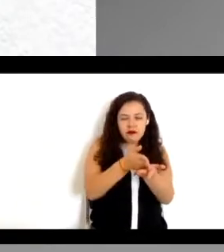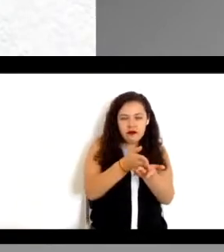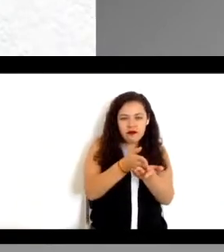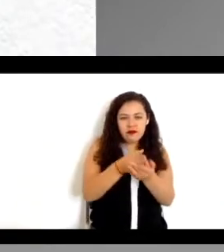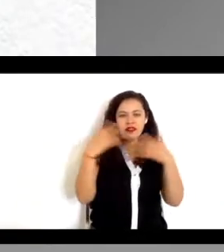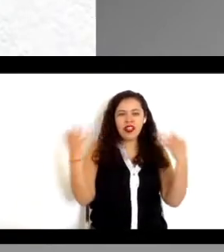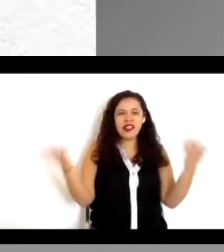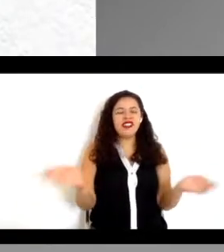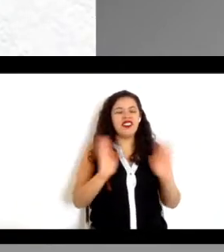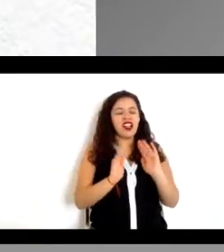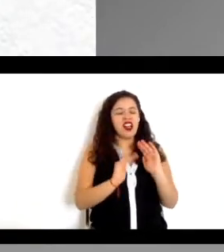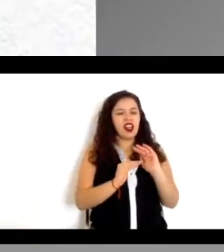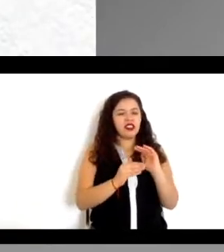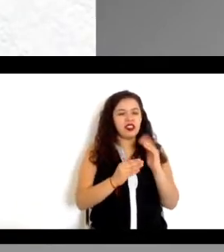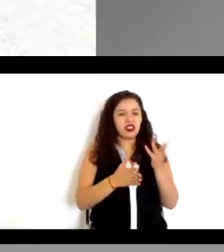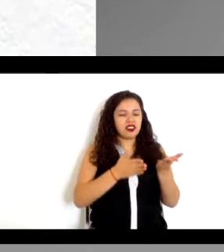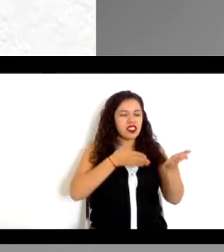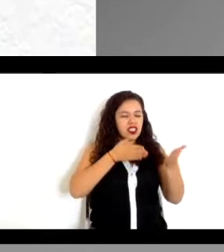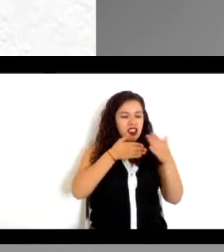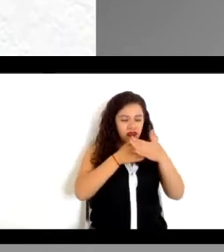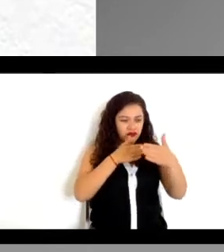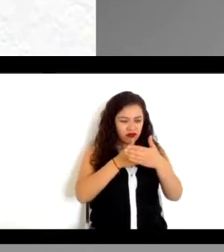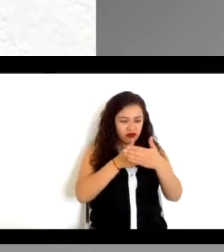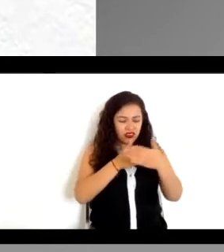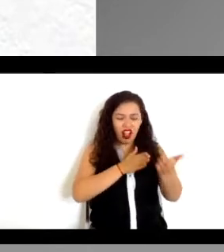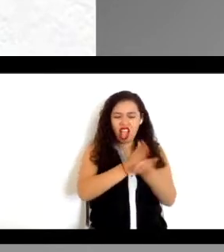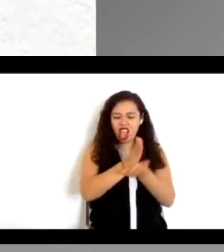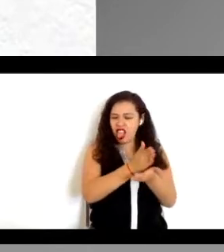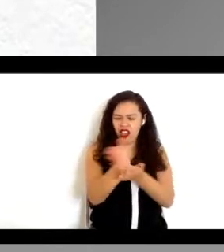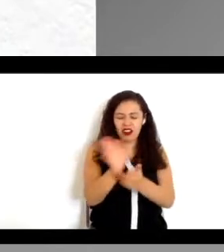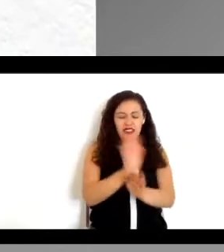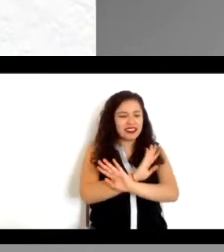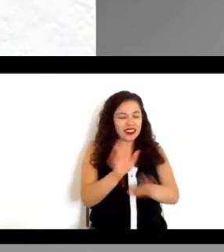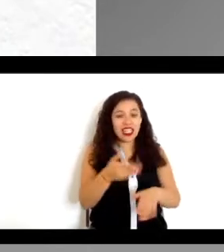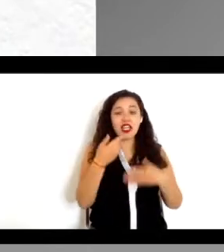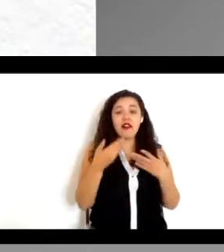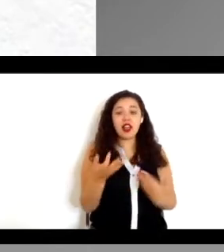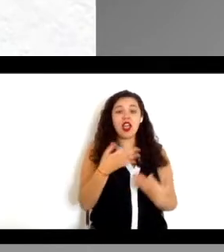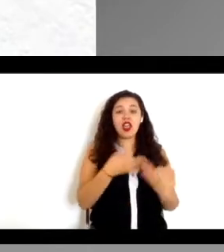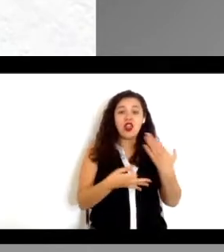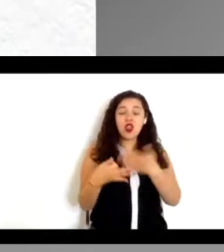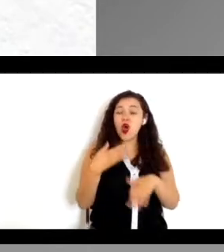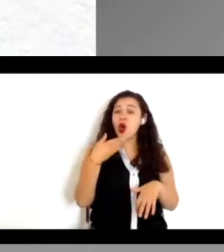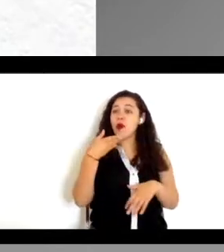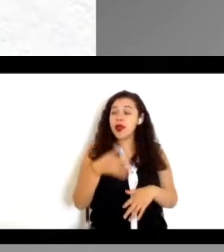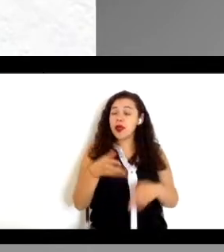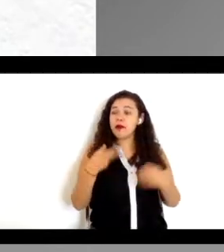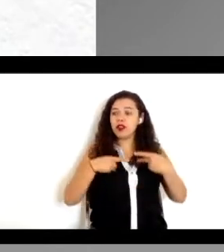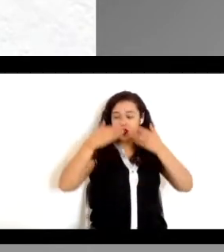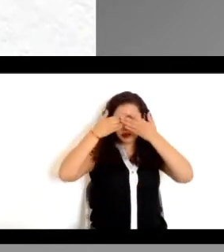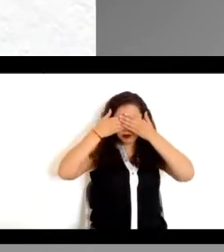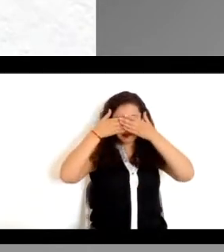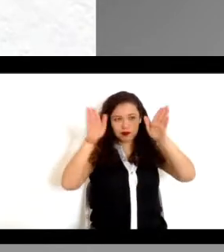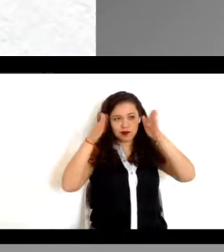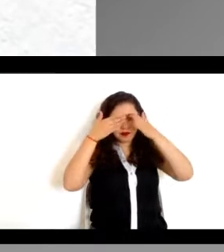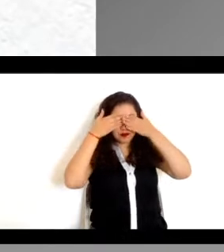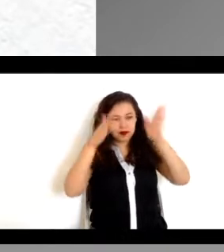barreras arquitectónicas, a ir a concientizar, a ir a bailarle bonito a toda esa estructura de